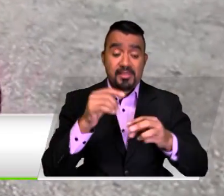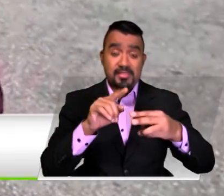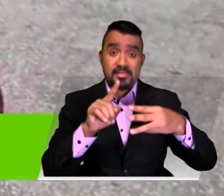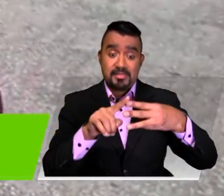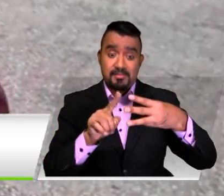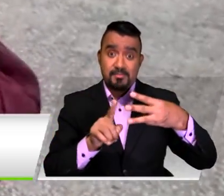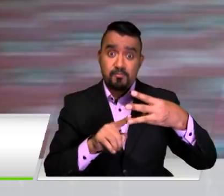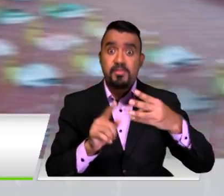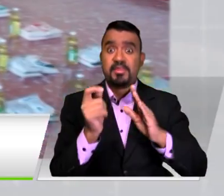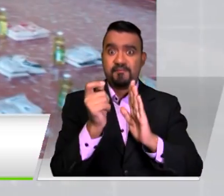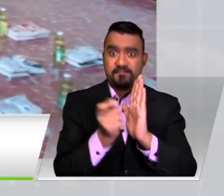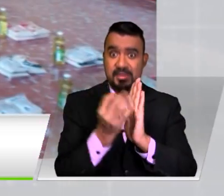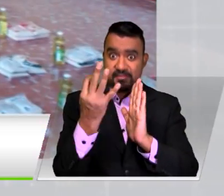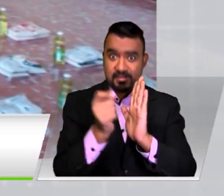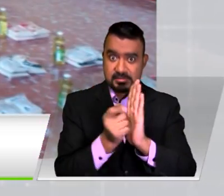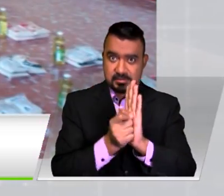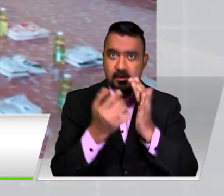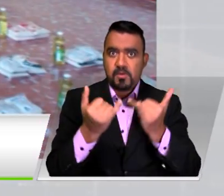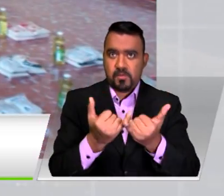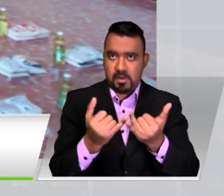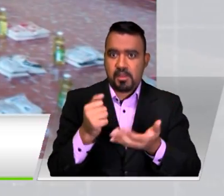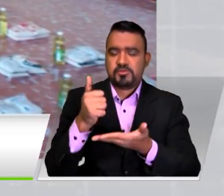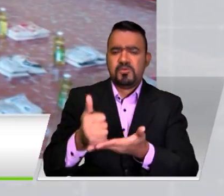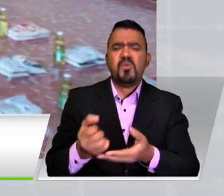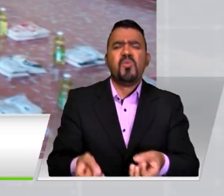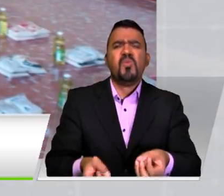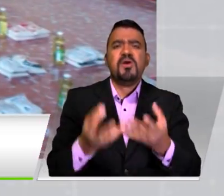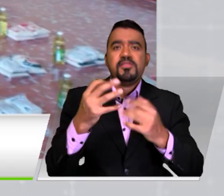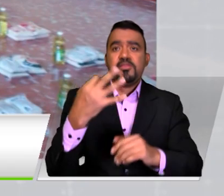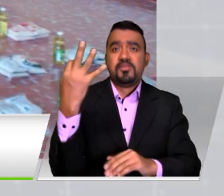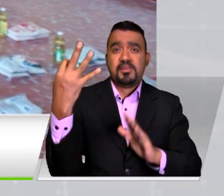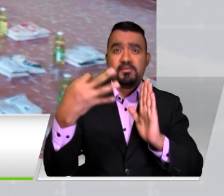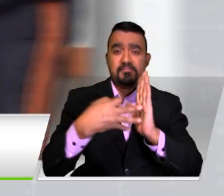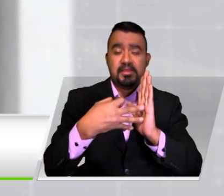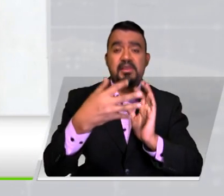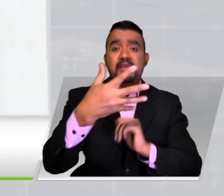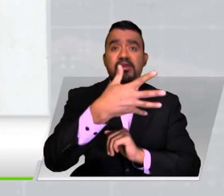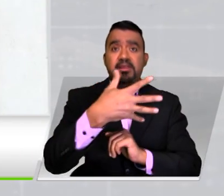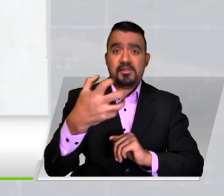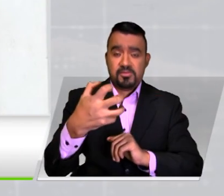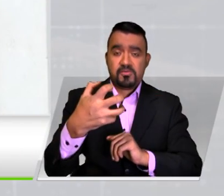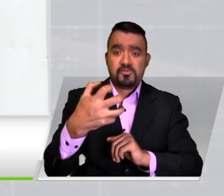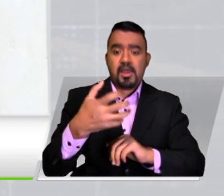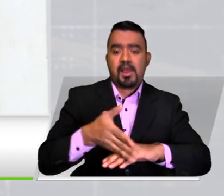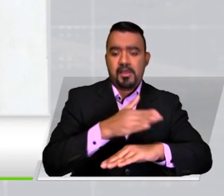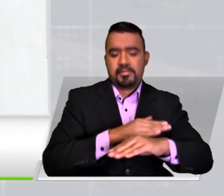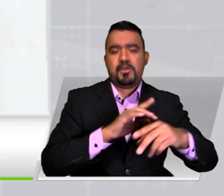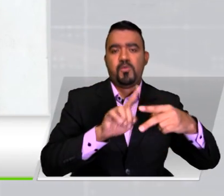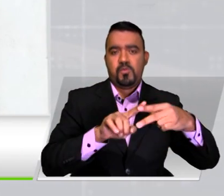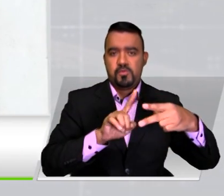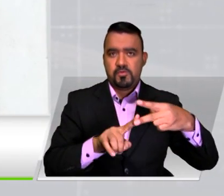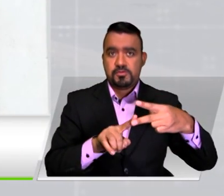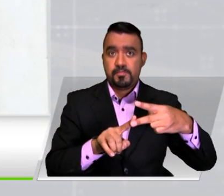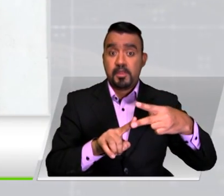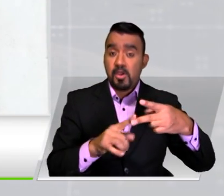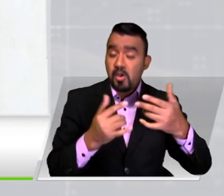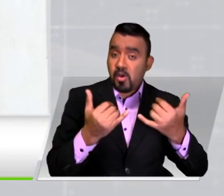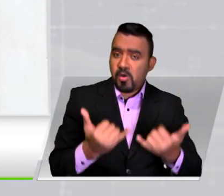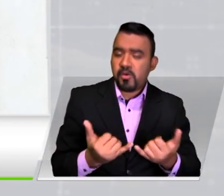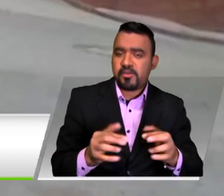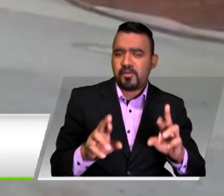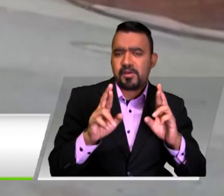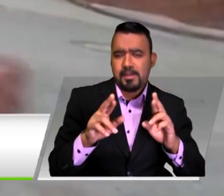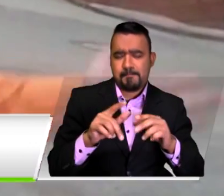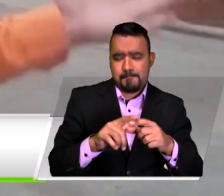el municipio de Yarumal. 3.500 mercados fueron recogidos en las dos primeras versiones. Durante la tercera esperan superar la